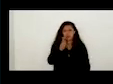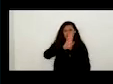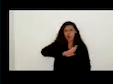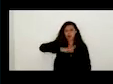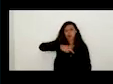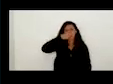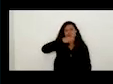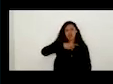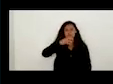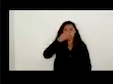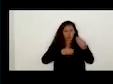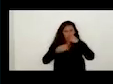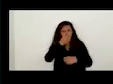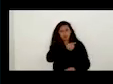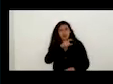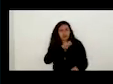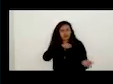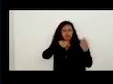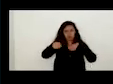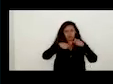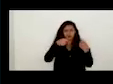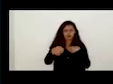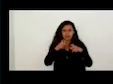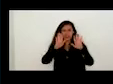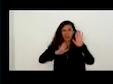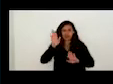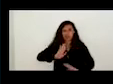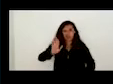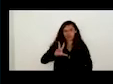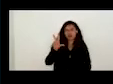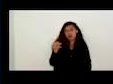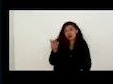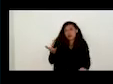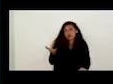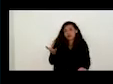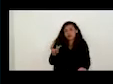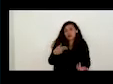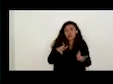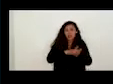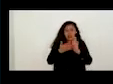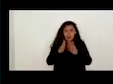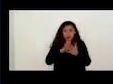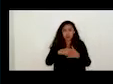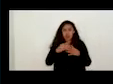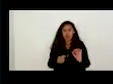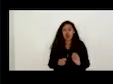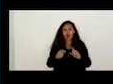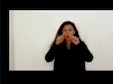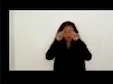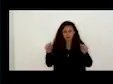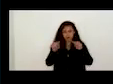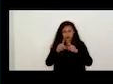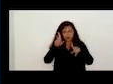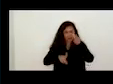una comida saludable, unos chilaquiles. A veces no lo vemos así. Esa tortilla o esos totopos, dependiendo de la cantidad que